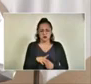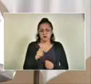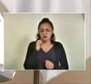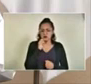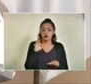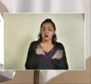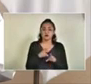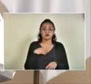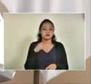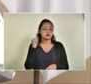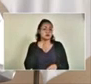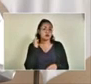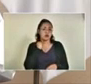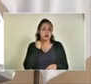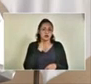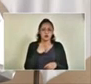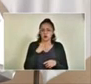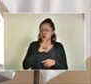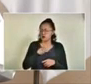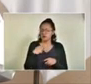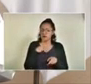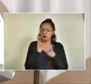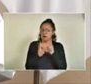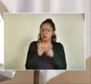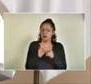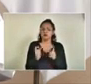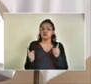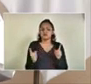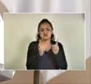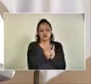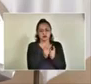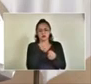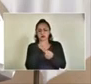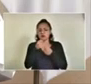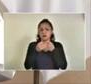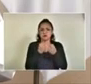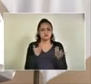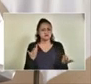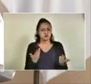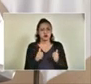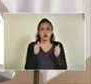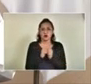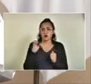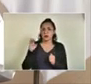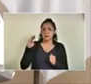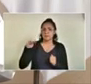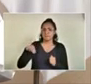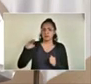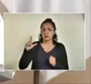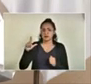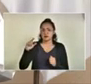ninguna plática ninguna entrevista con emilio lozoya